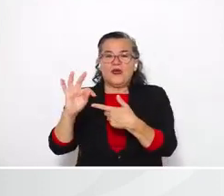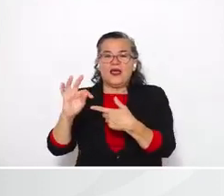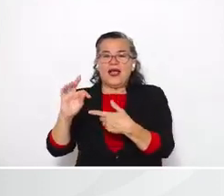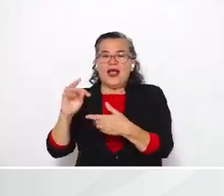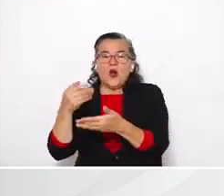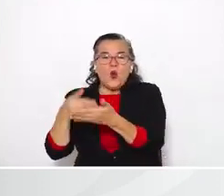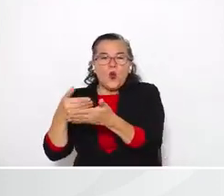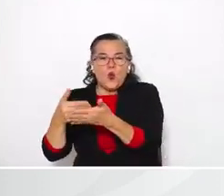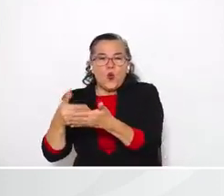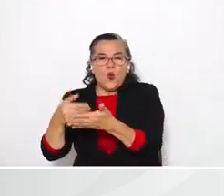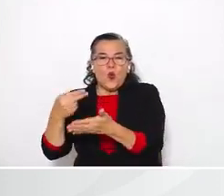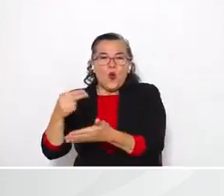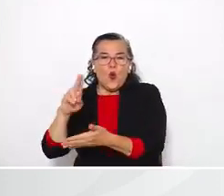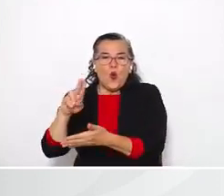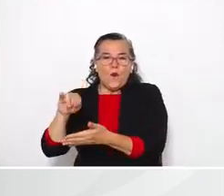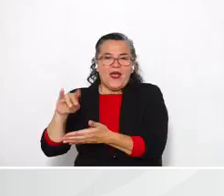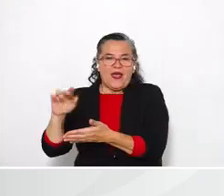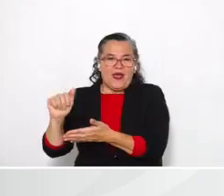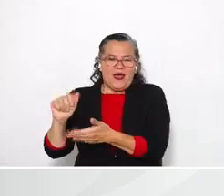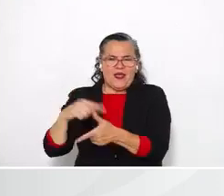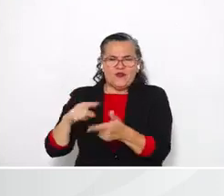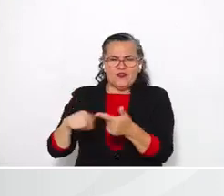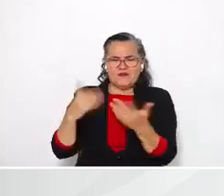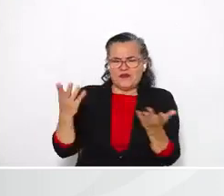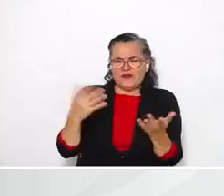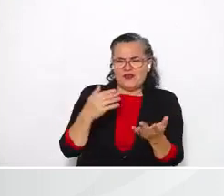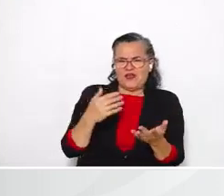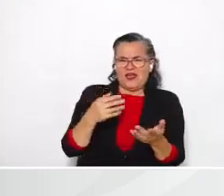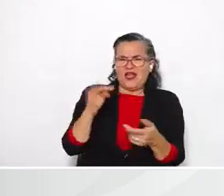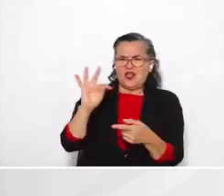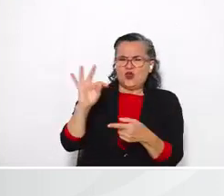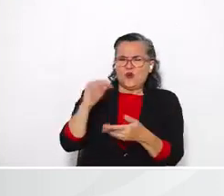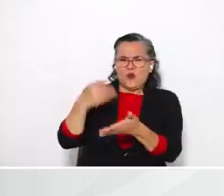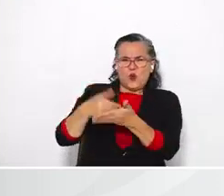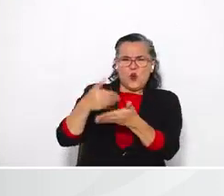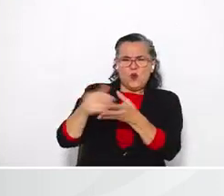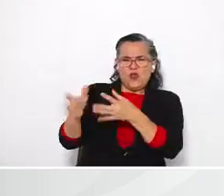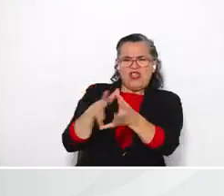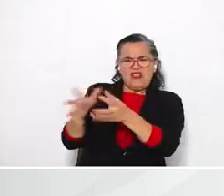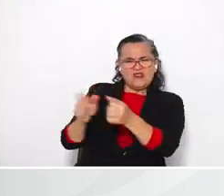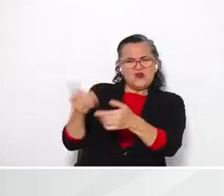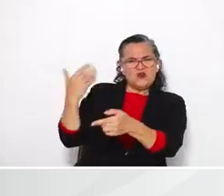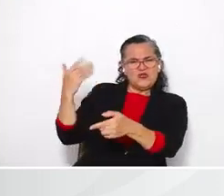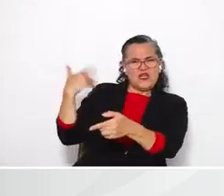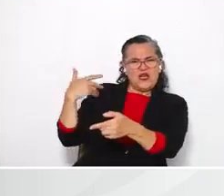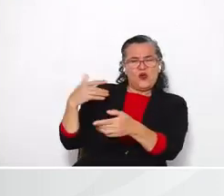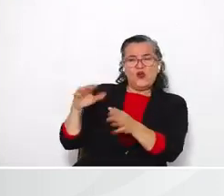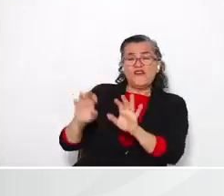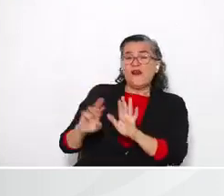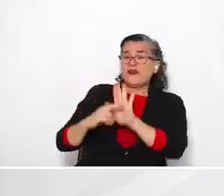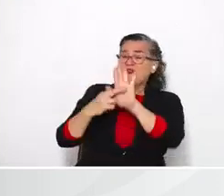que el trópico húmedo que estaba siendo destrozado, el trópico húmedo representa el 7% de la superficie del